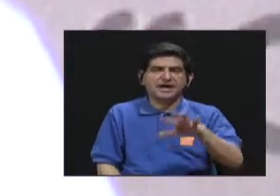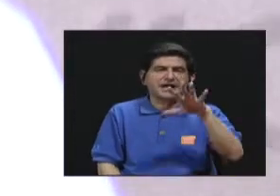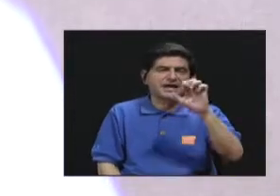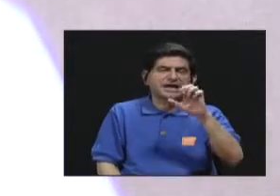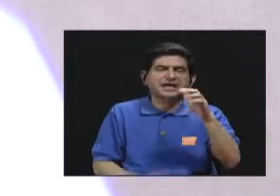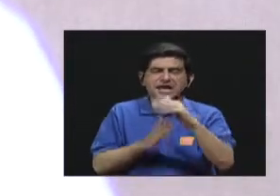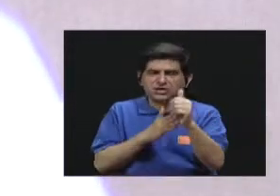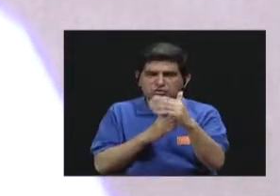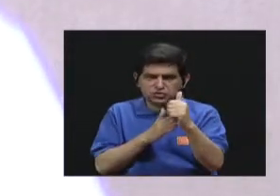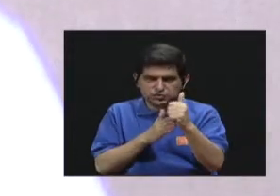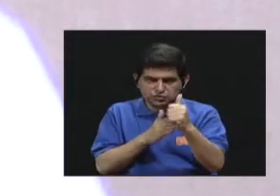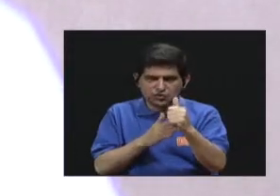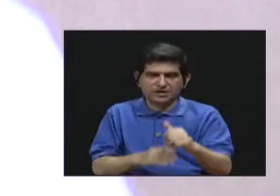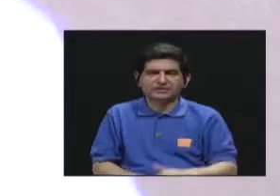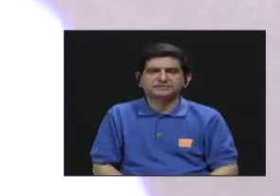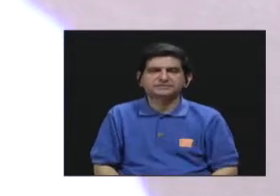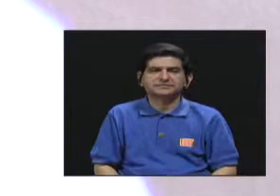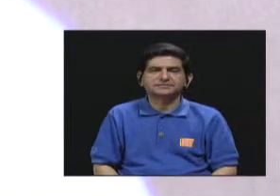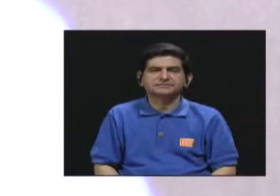$500